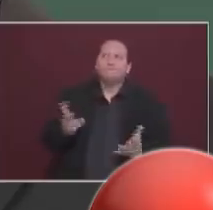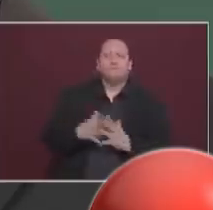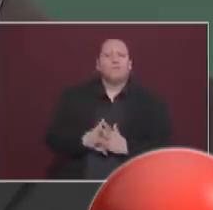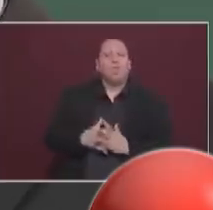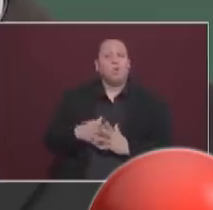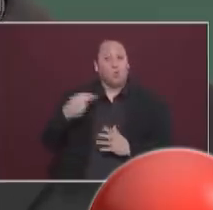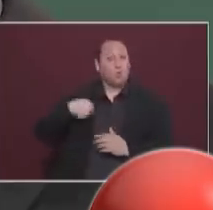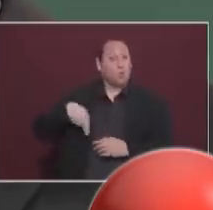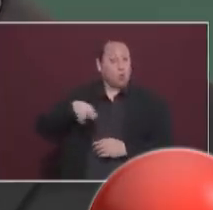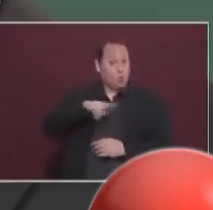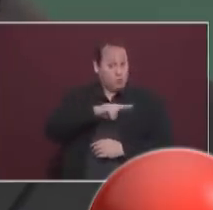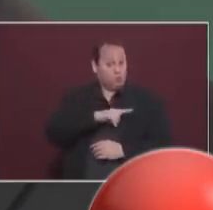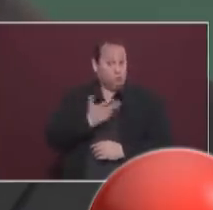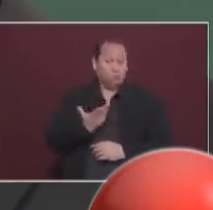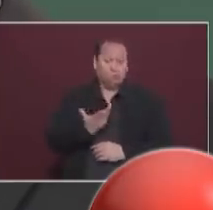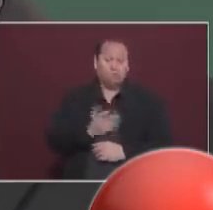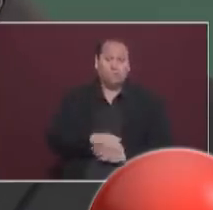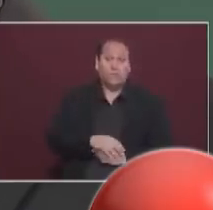nosotros también